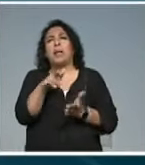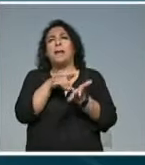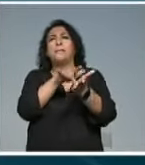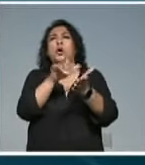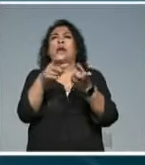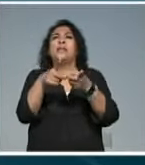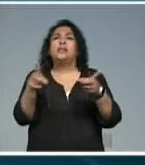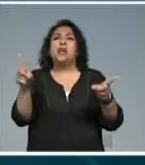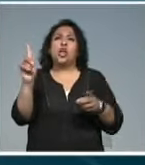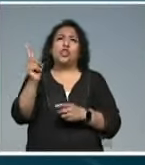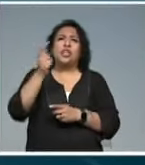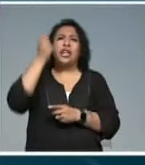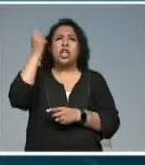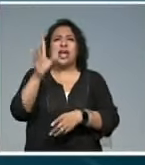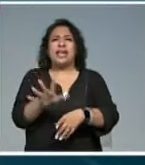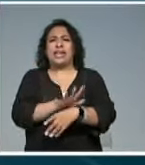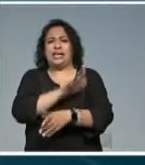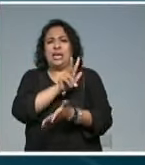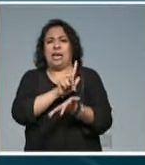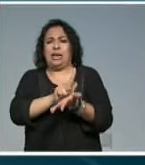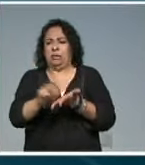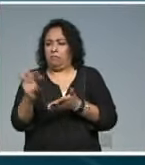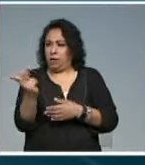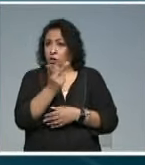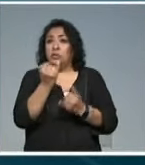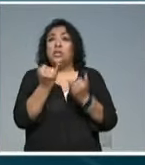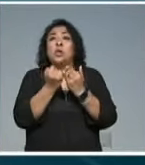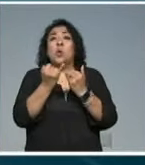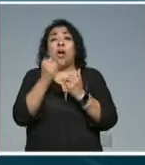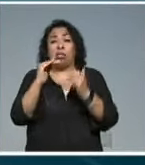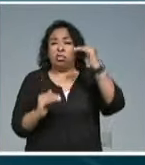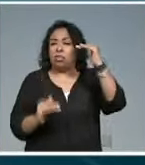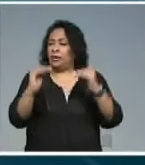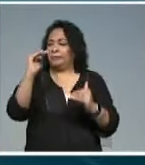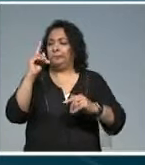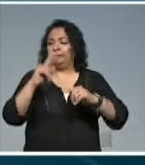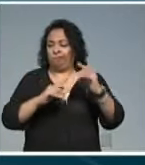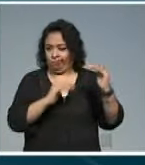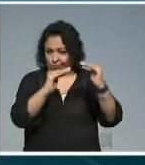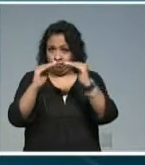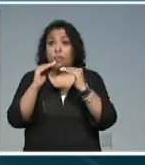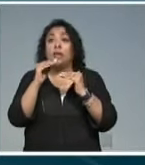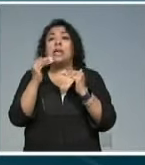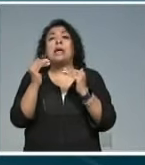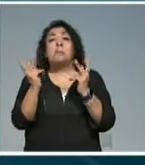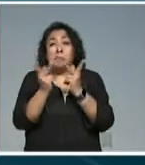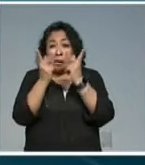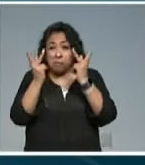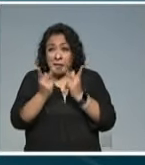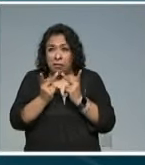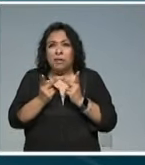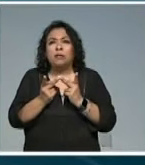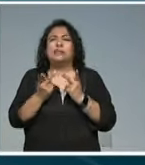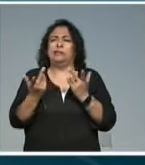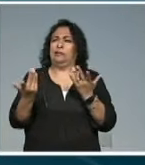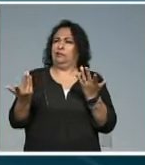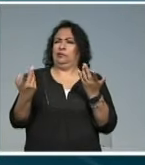al desarrollo de tecnologías de energías limpias y un combate a la desigualdad. Si bien, tales semejanzas no dejan de